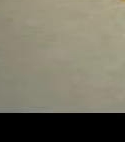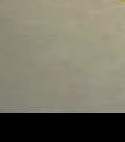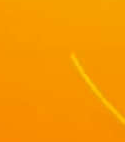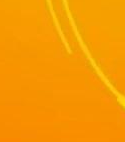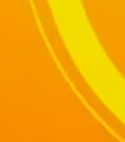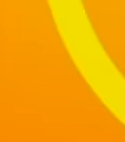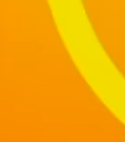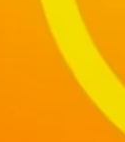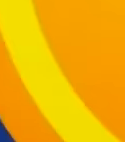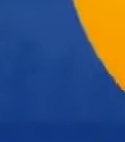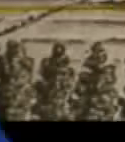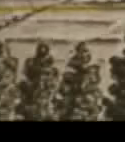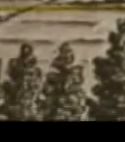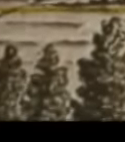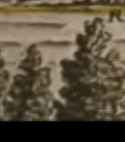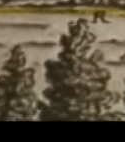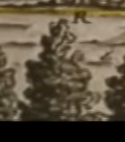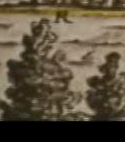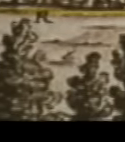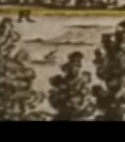www.bce.es.